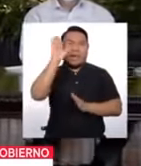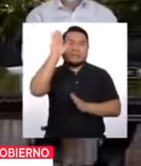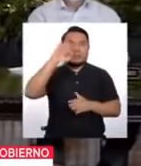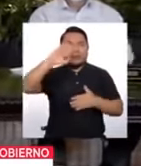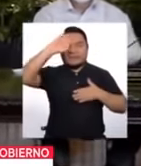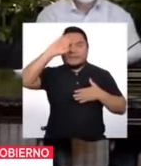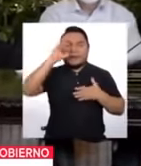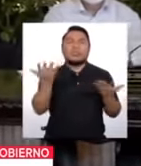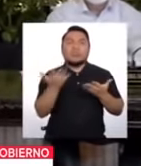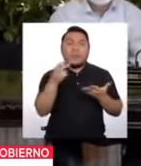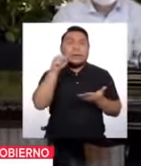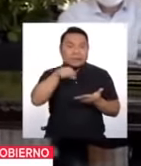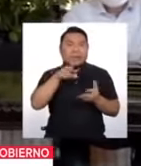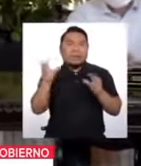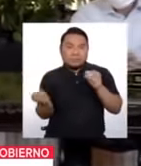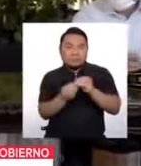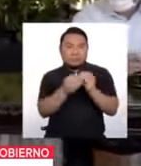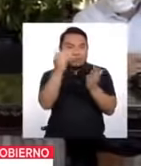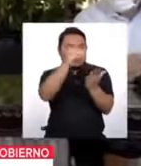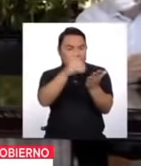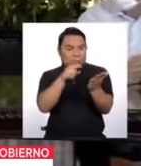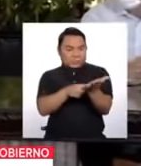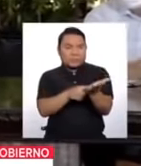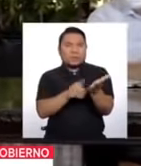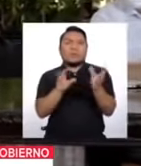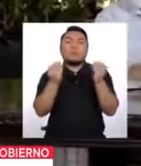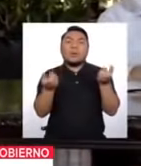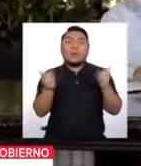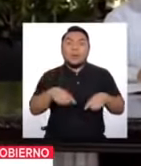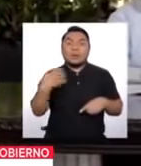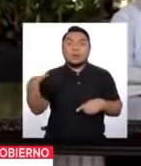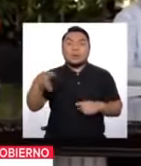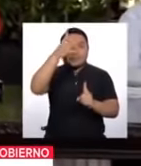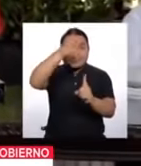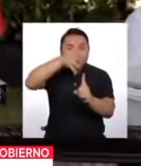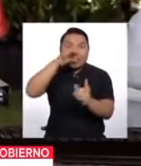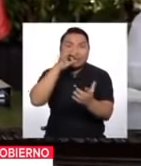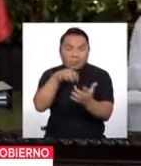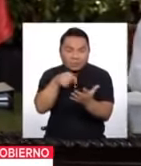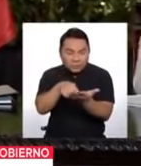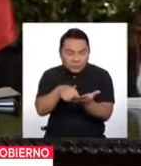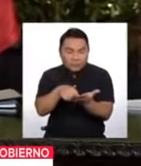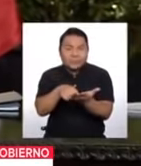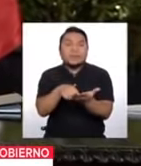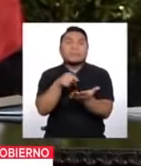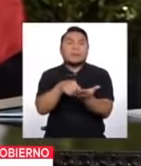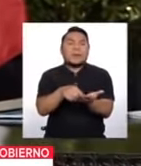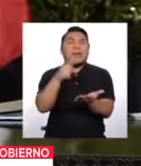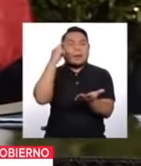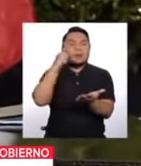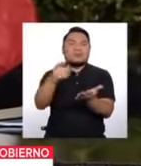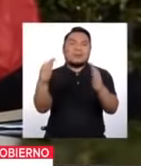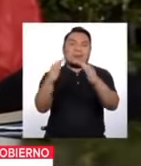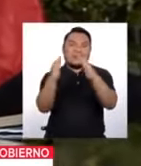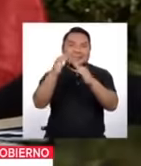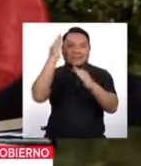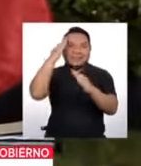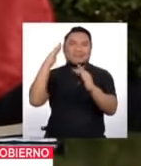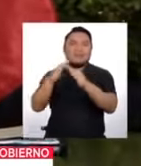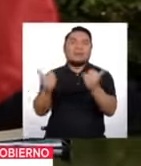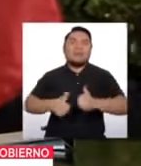principalmente ubicados, ¿no? Porque una vez que se le toma la muestra, se sabe cuál es su lugar de